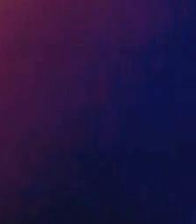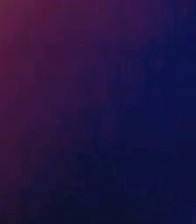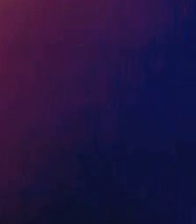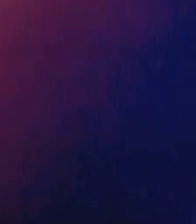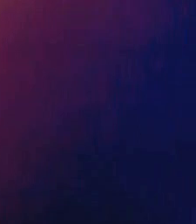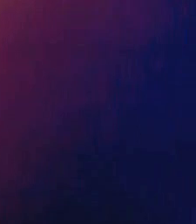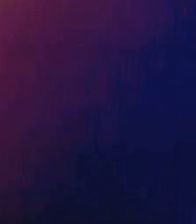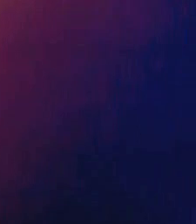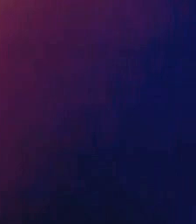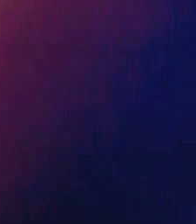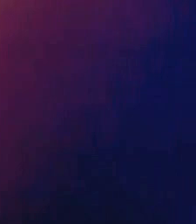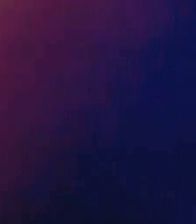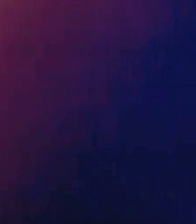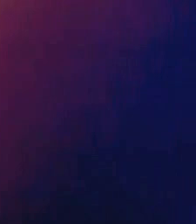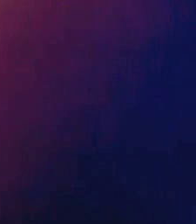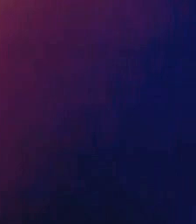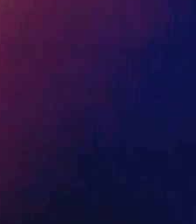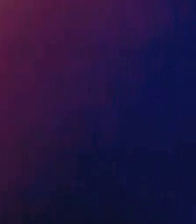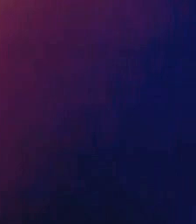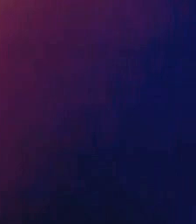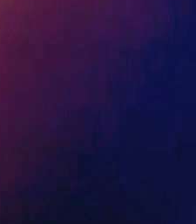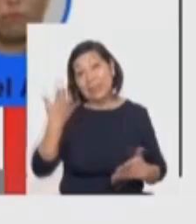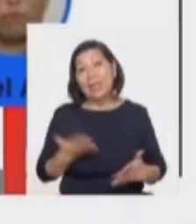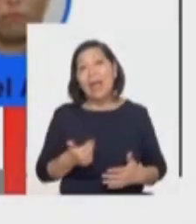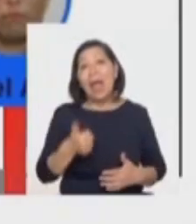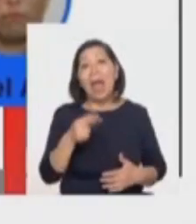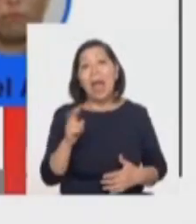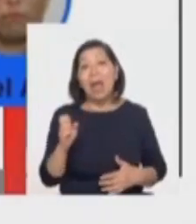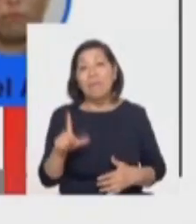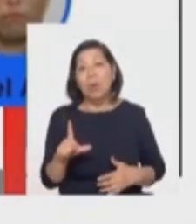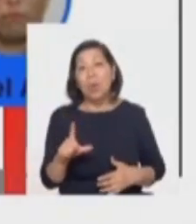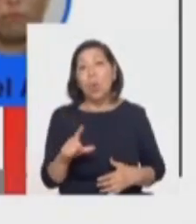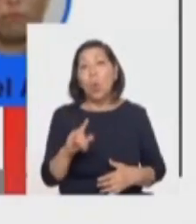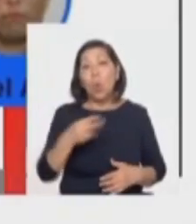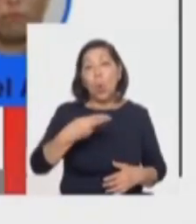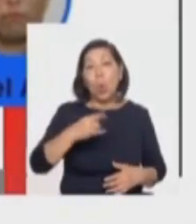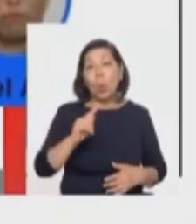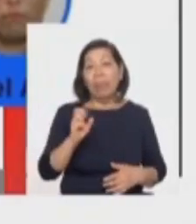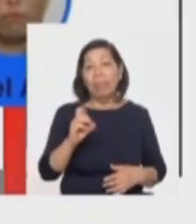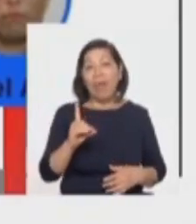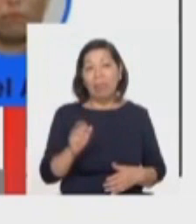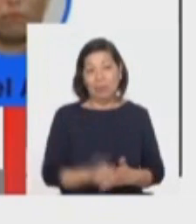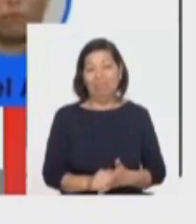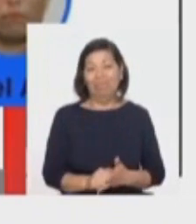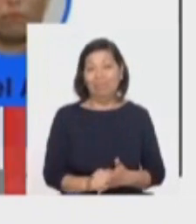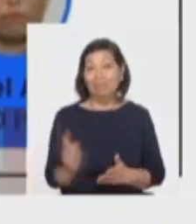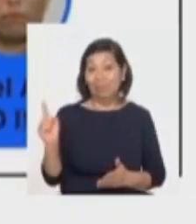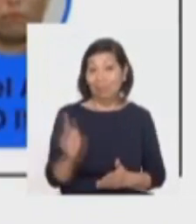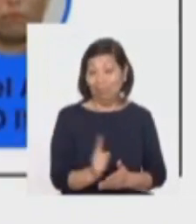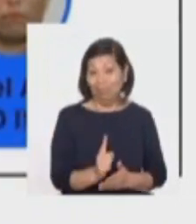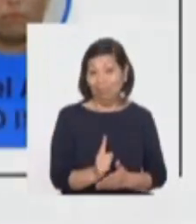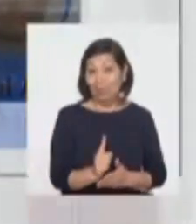difusión de chats se revela un documento con un cuadro que tenía la lista con las proyecciones de la votación de los 95 congresistas aptos para votar, a los que